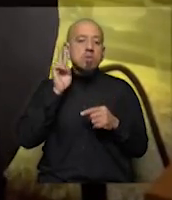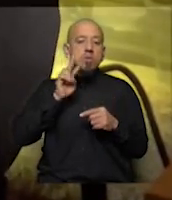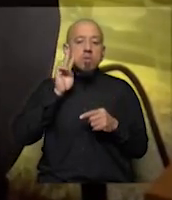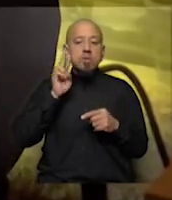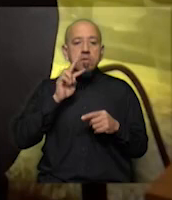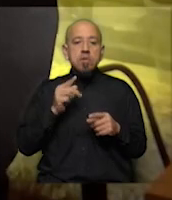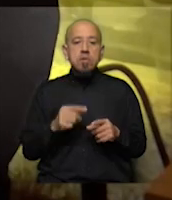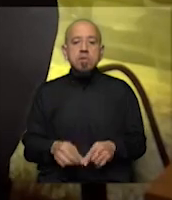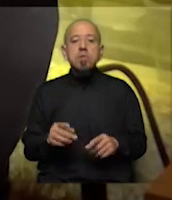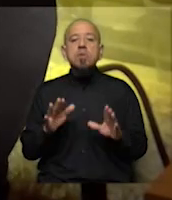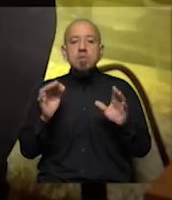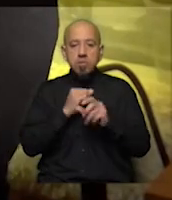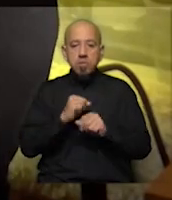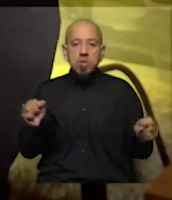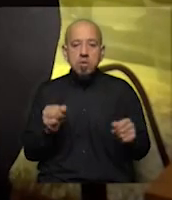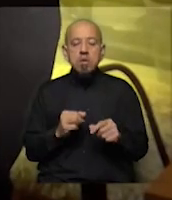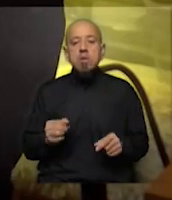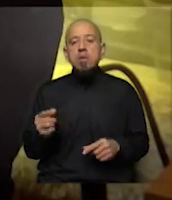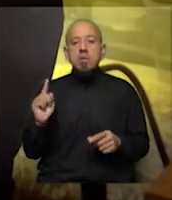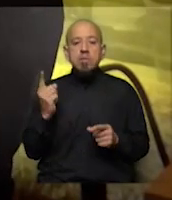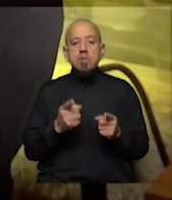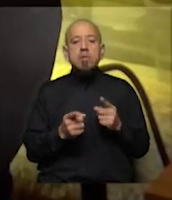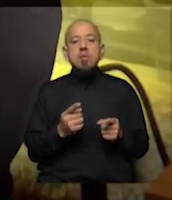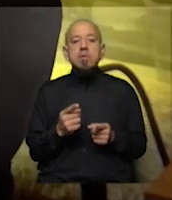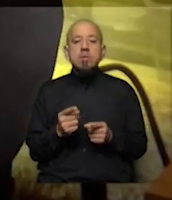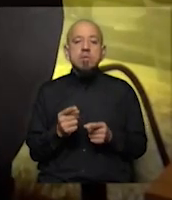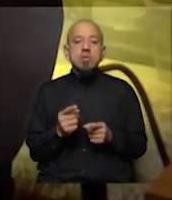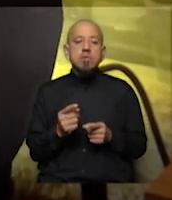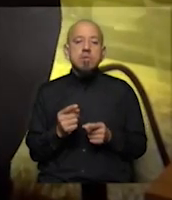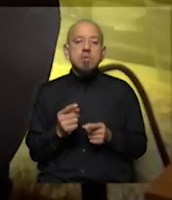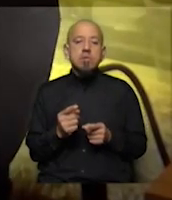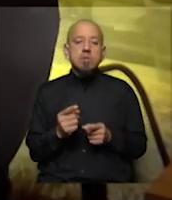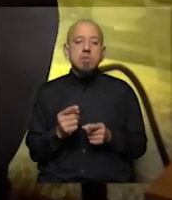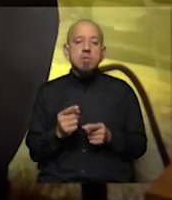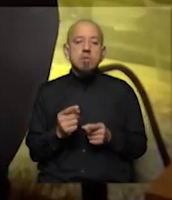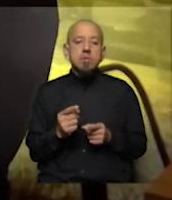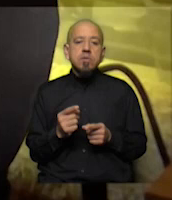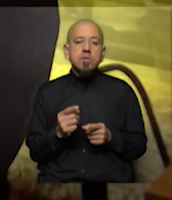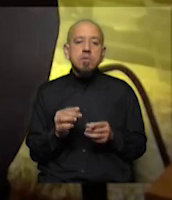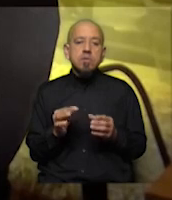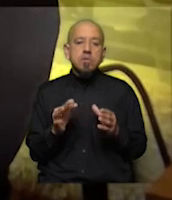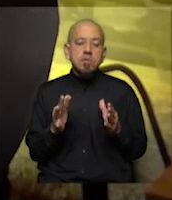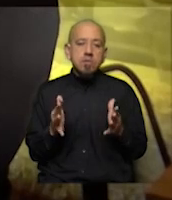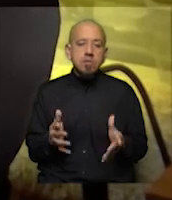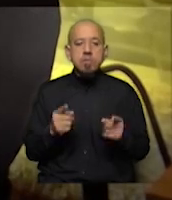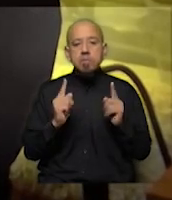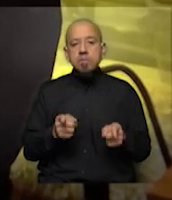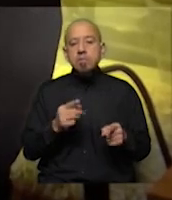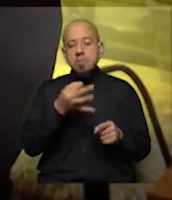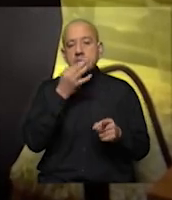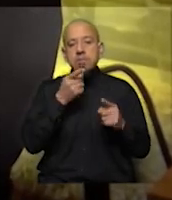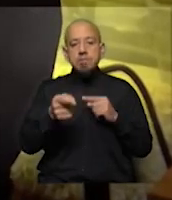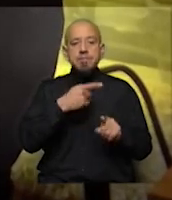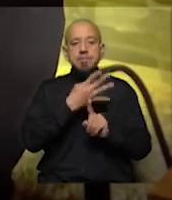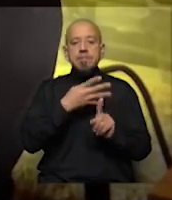soy lesbiana. No, no, pueden venir, sean bienvenidas todos y todos y todes. Y también voy a agregar que más allá de la diversidad